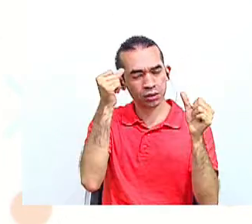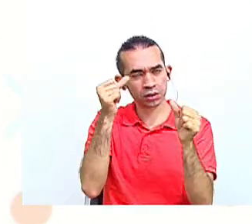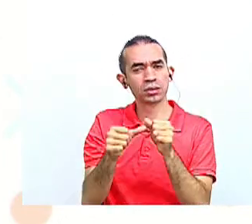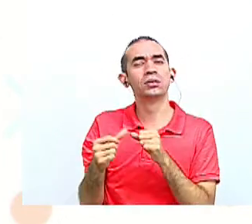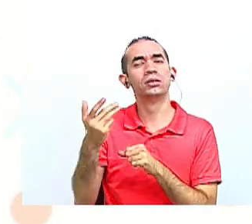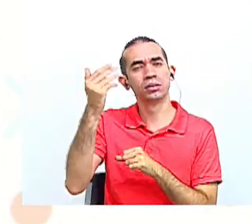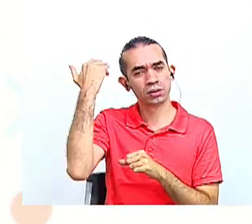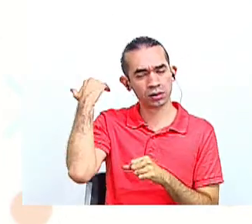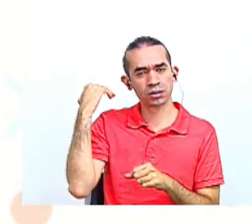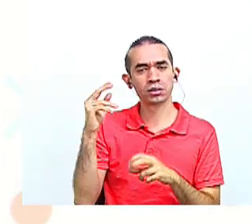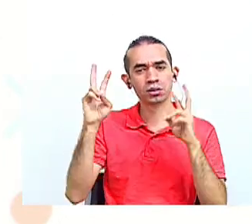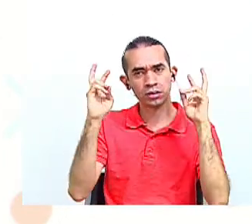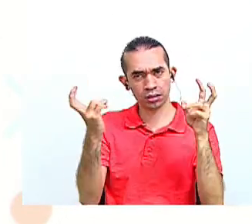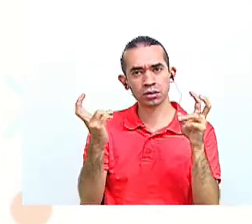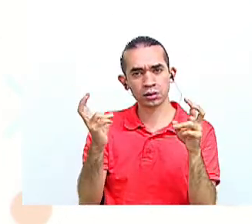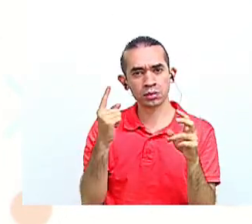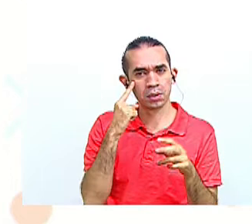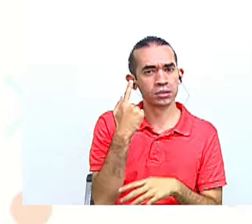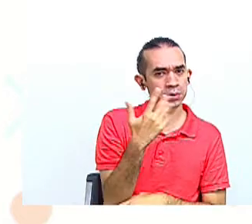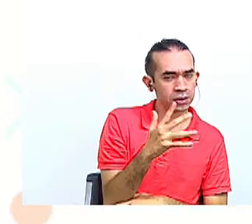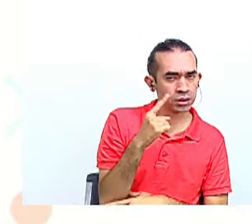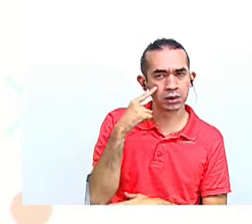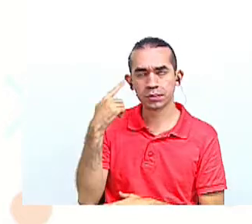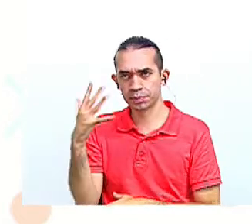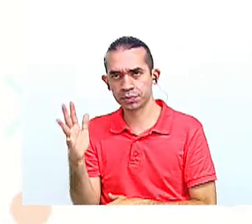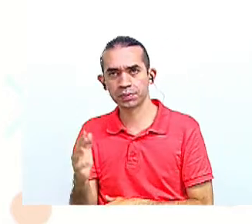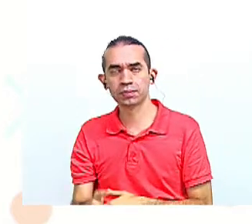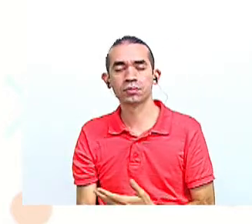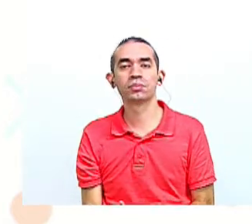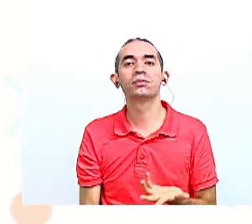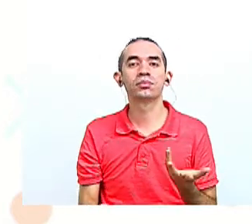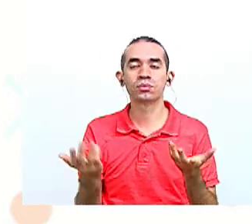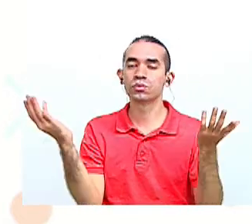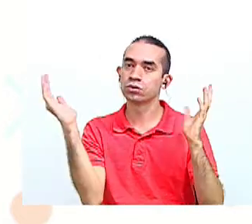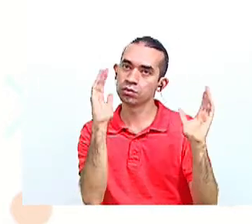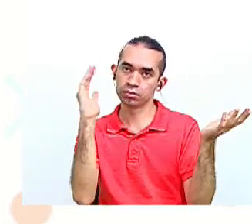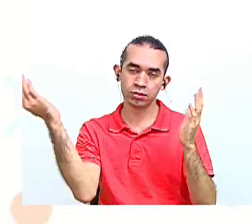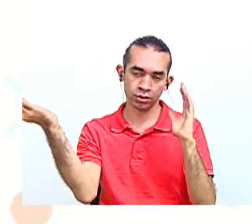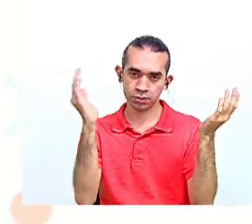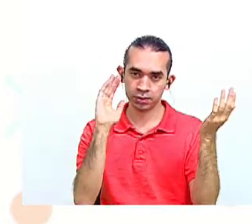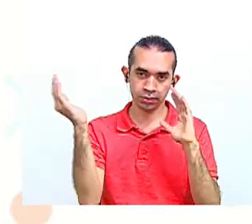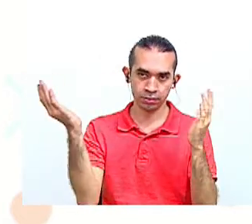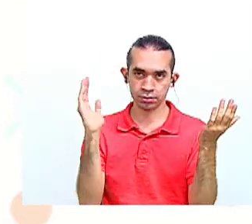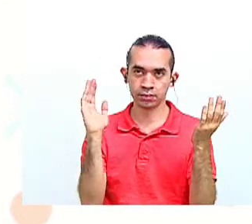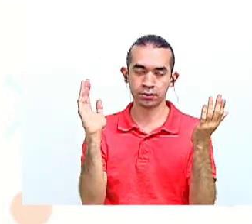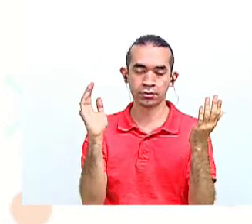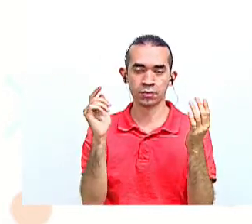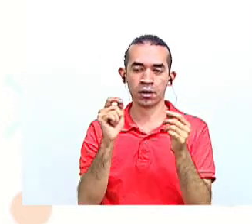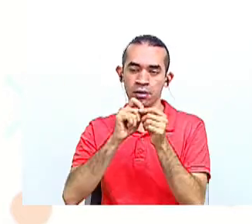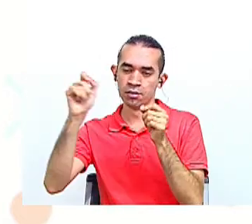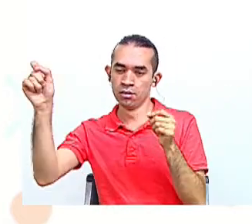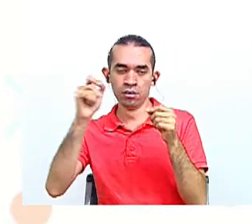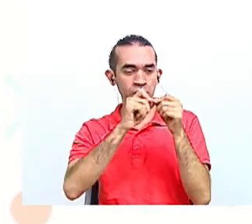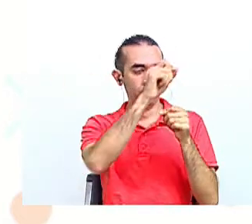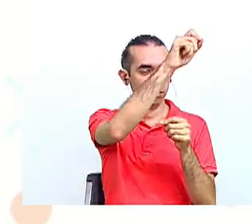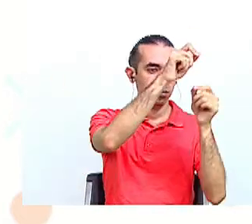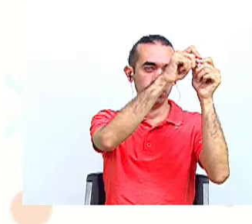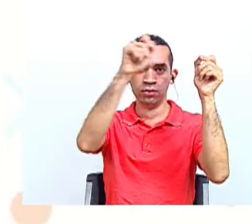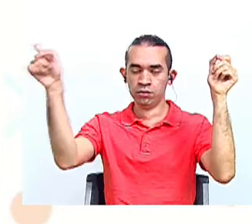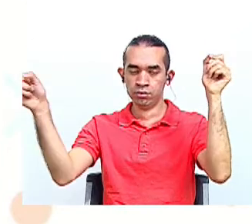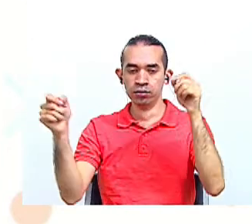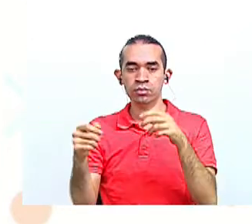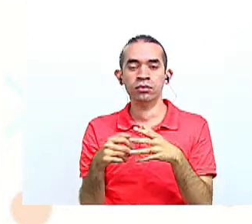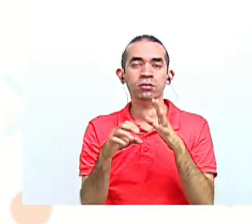trabajamos anteriormente en semejanza, cuando comparamos las medidas de los lados. Si